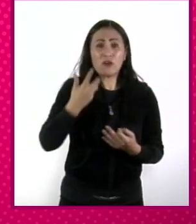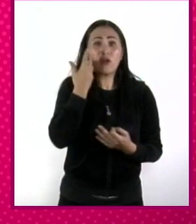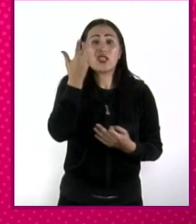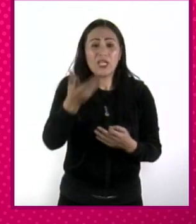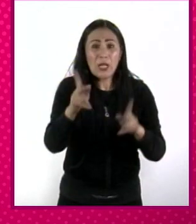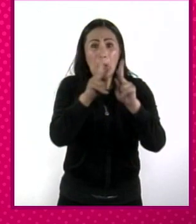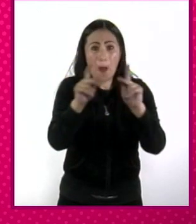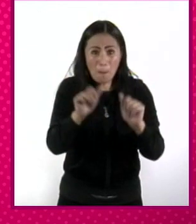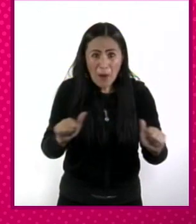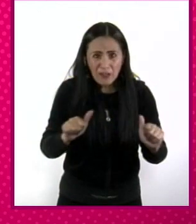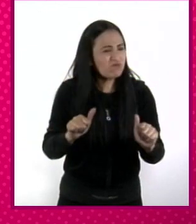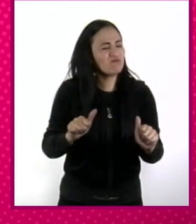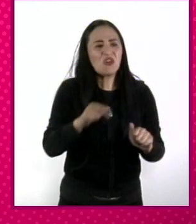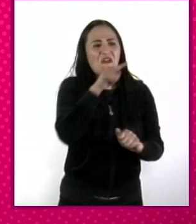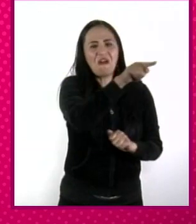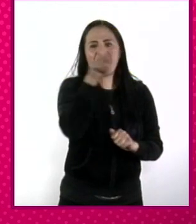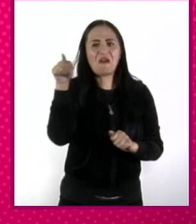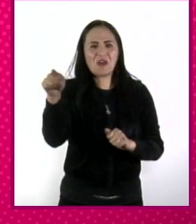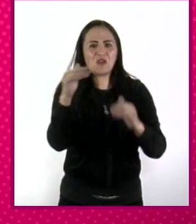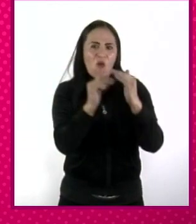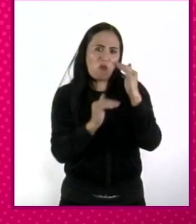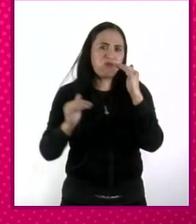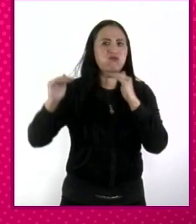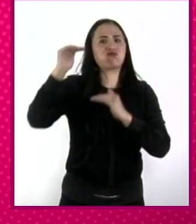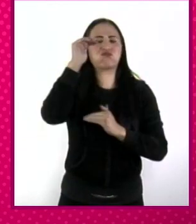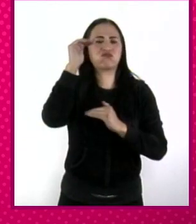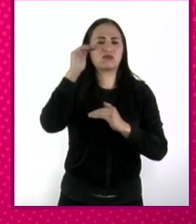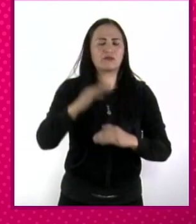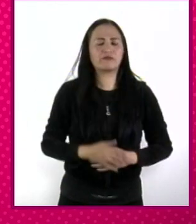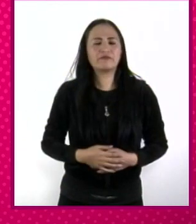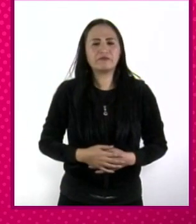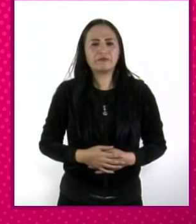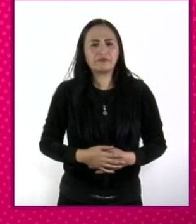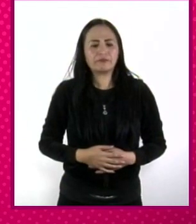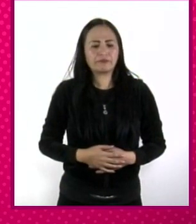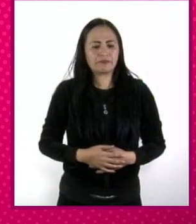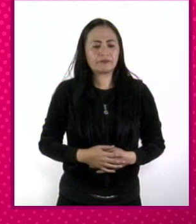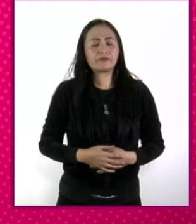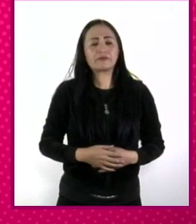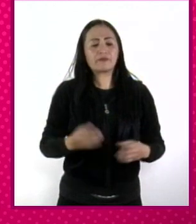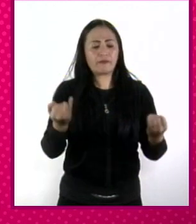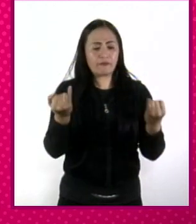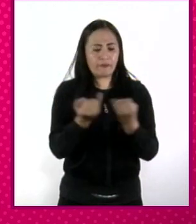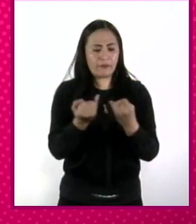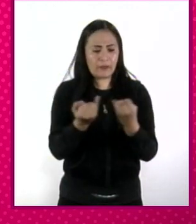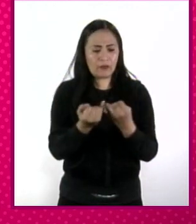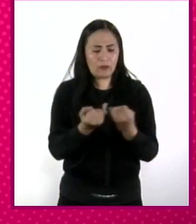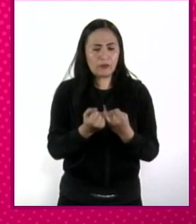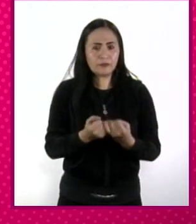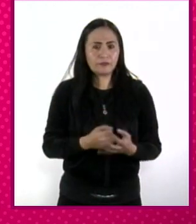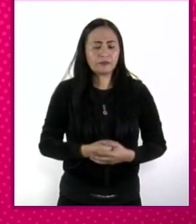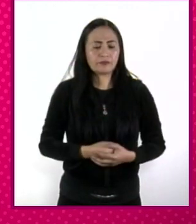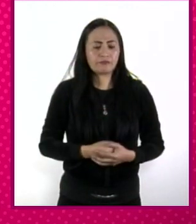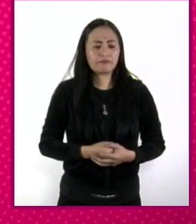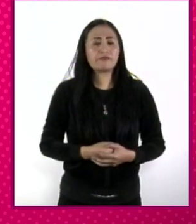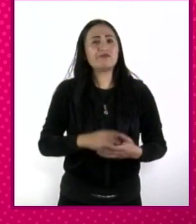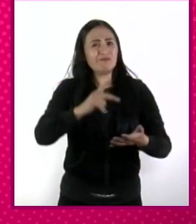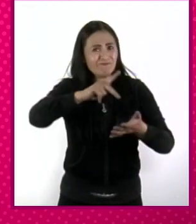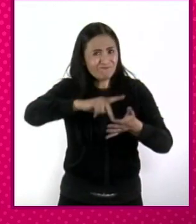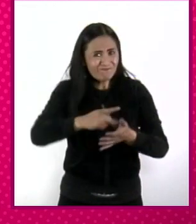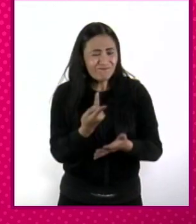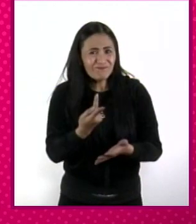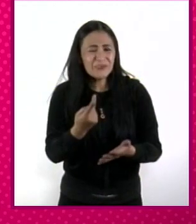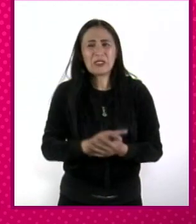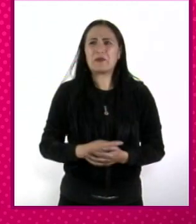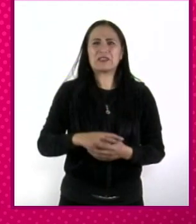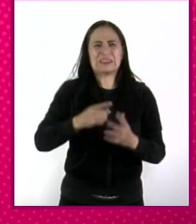y la desmilitarización de los países. Le ganan la partida a los belicosos y empieza otra vez a calentarse la economía